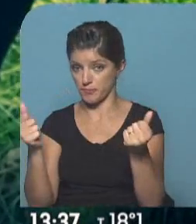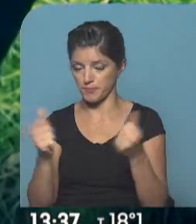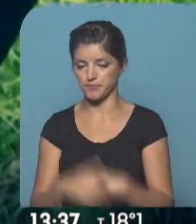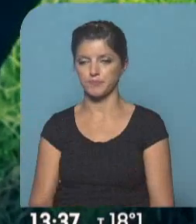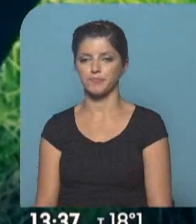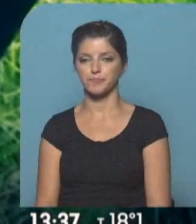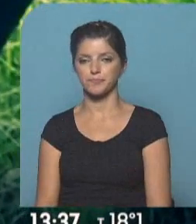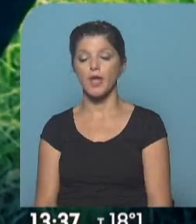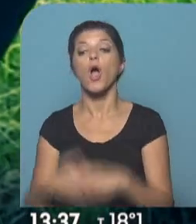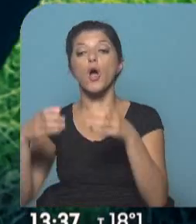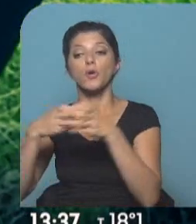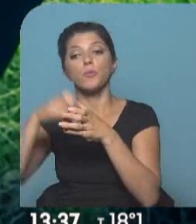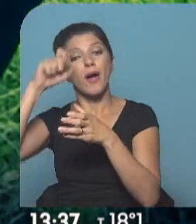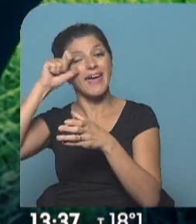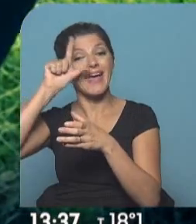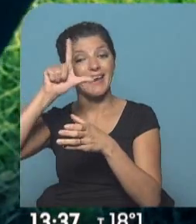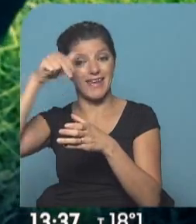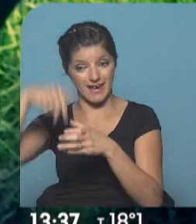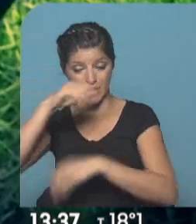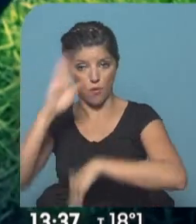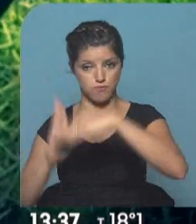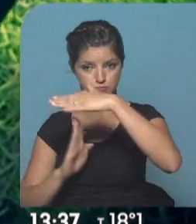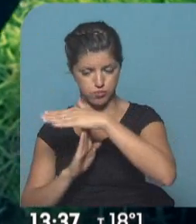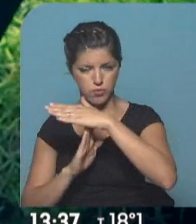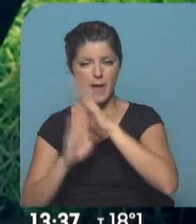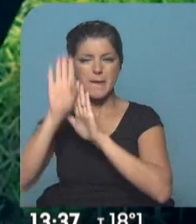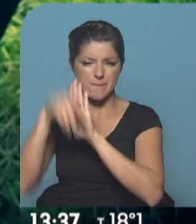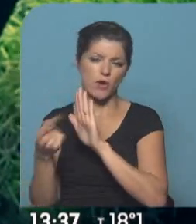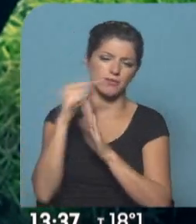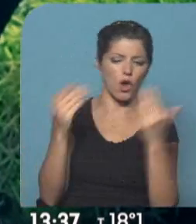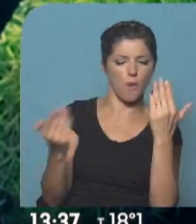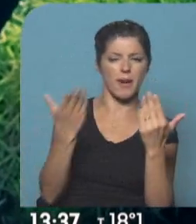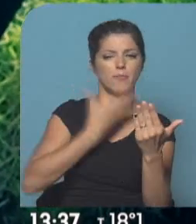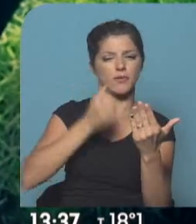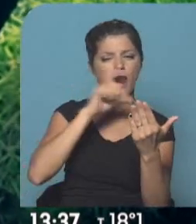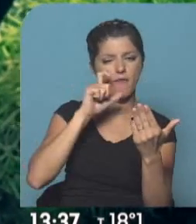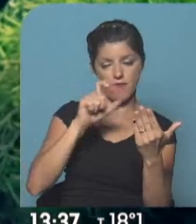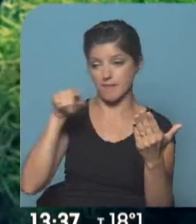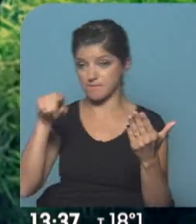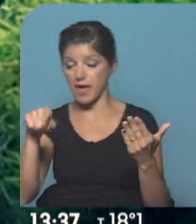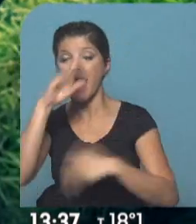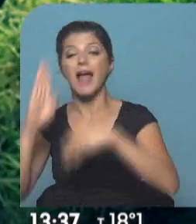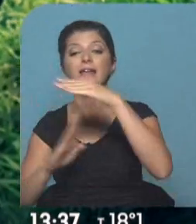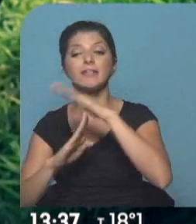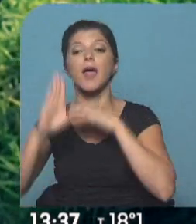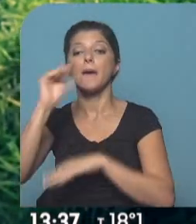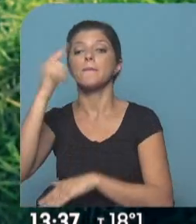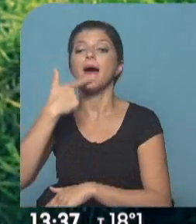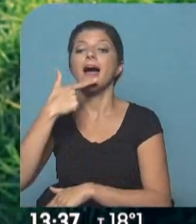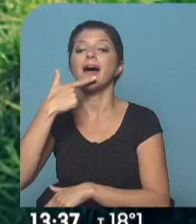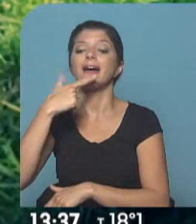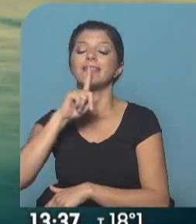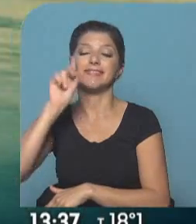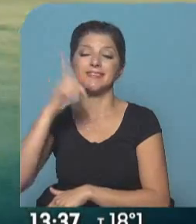El ELN tiene una conducción menos centralizada y a pesar de estar liderado por Nicolás Rodríguez Bautista, conocido como Gabino,